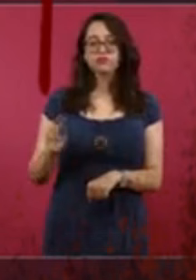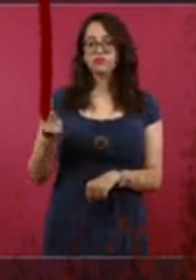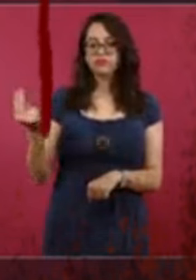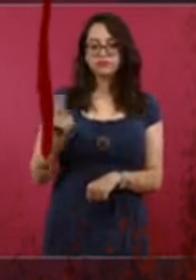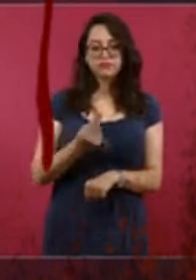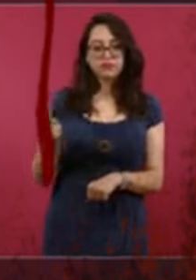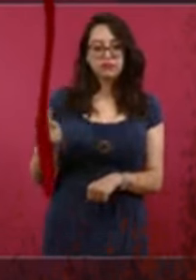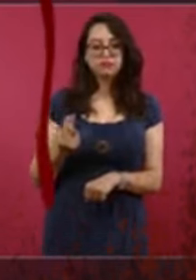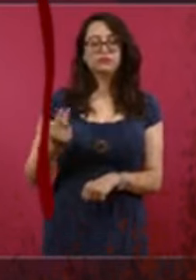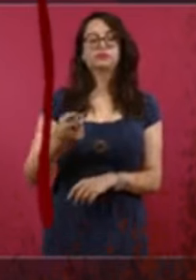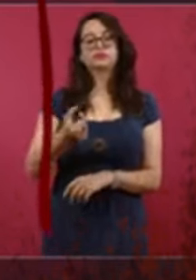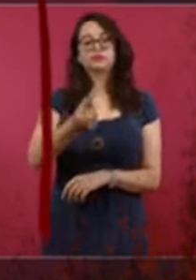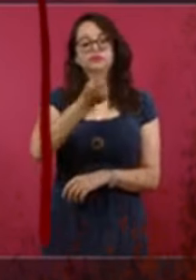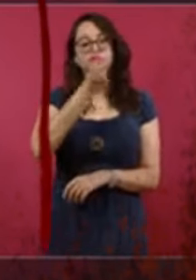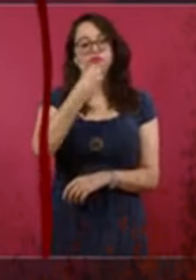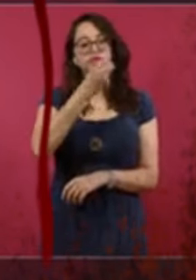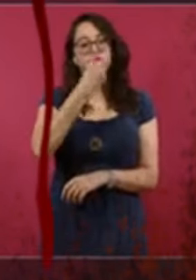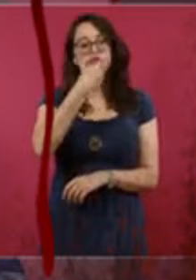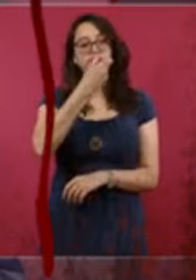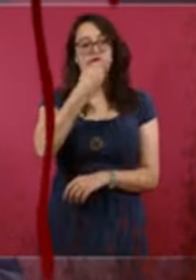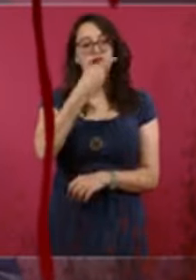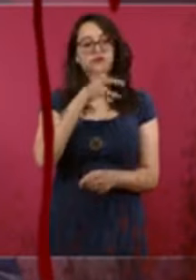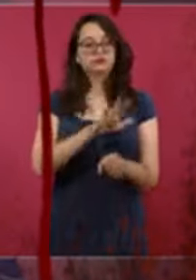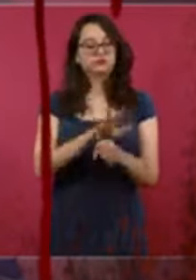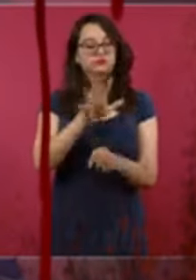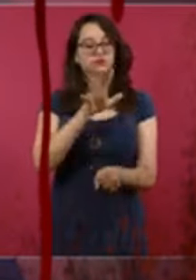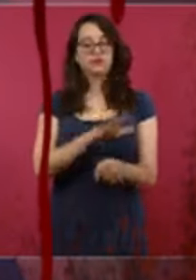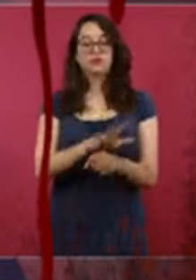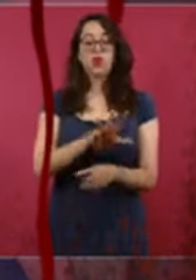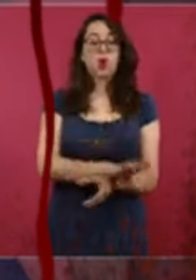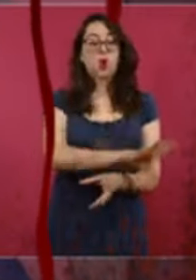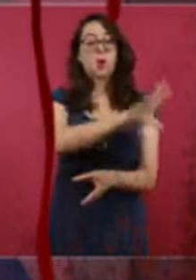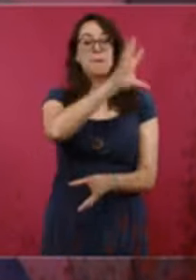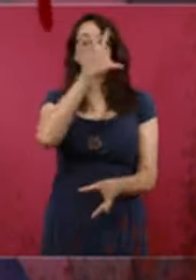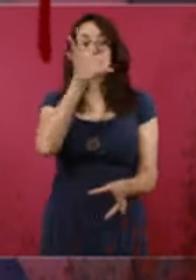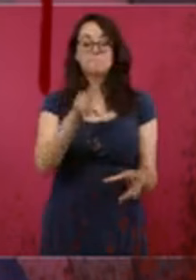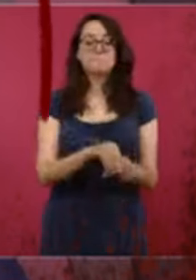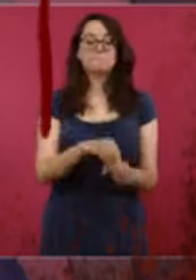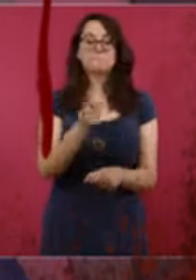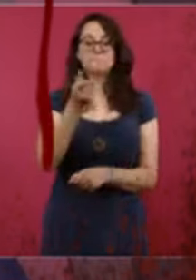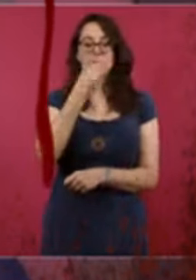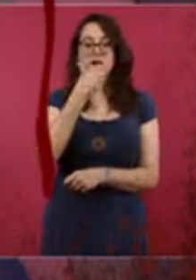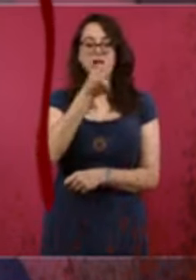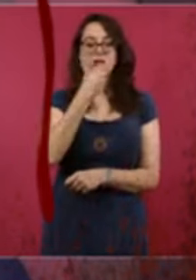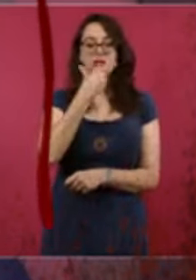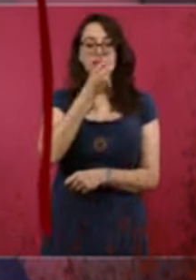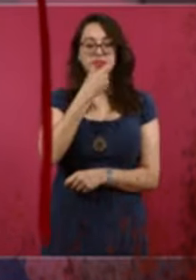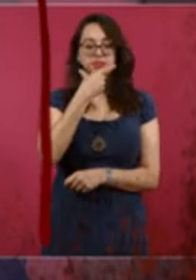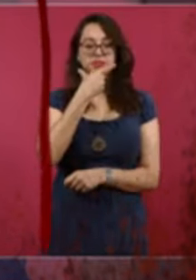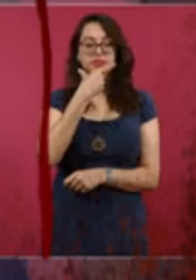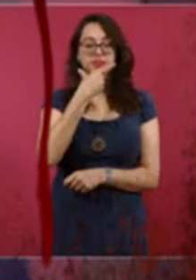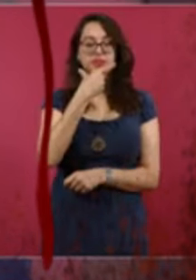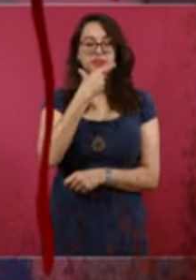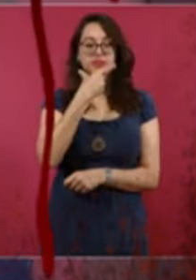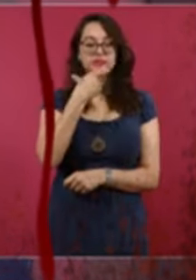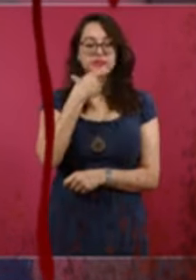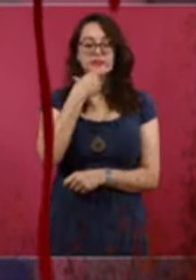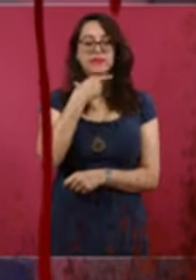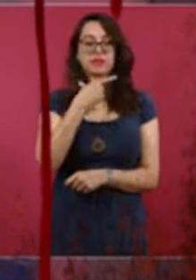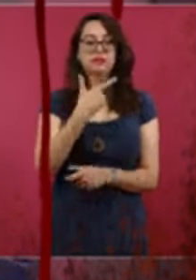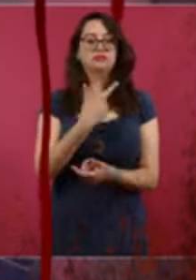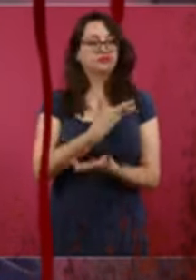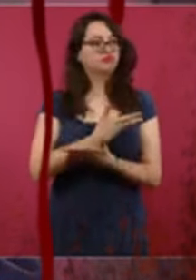de aparecer esa empresa que tenían, una empresa fachada para venderle medicamentos al gobierno. Ganaban muchísimo dinero